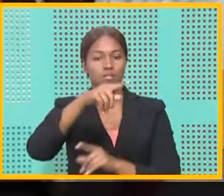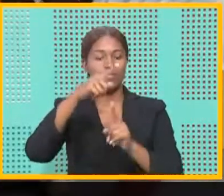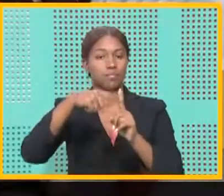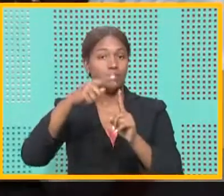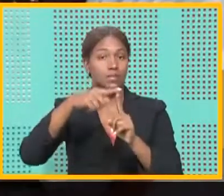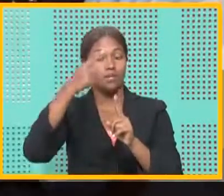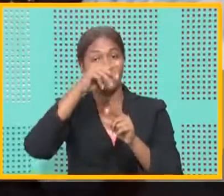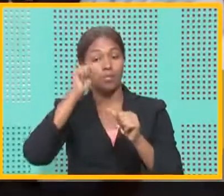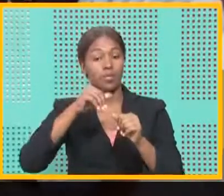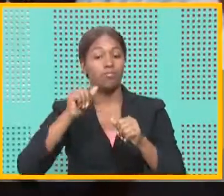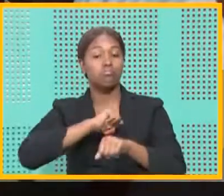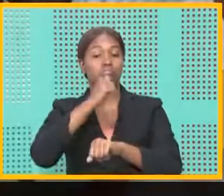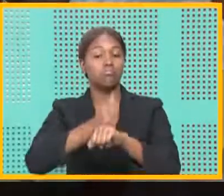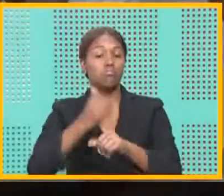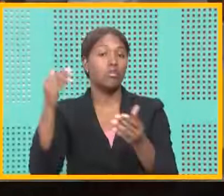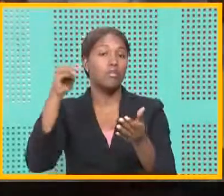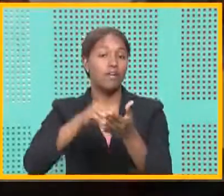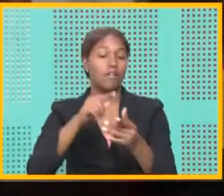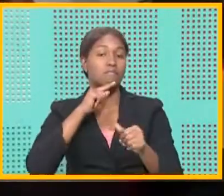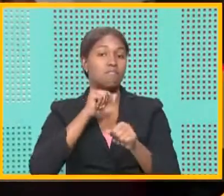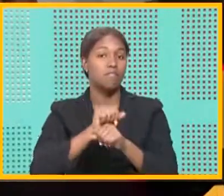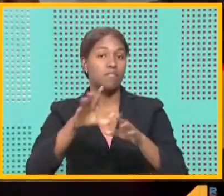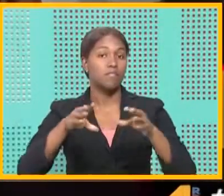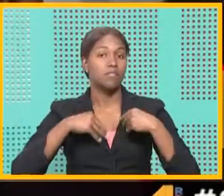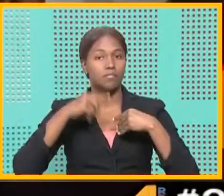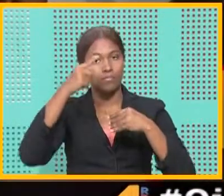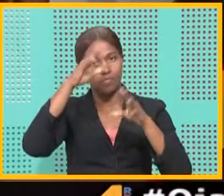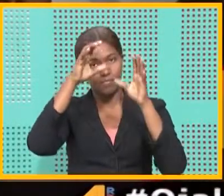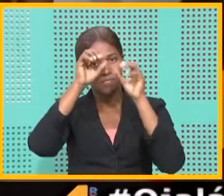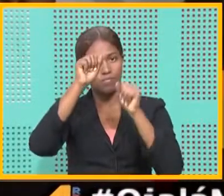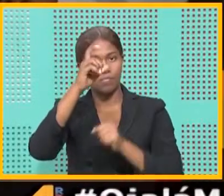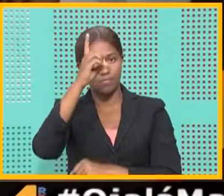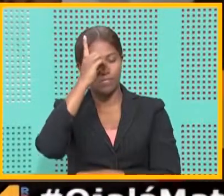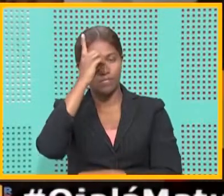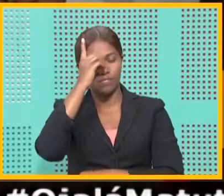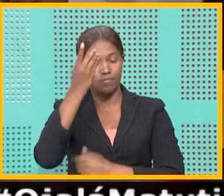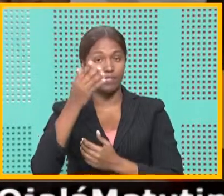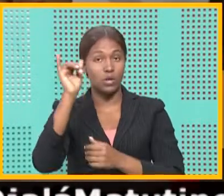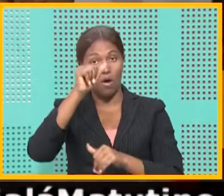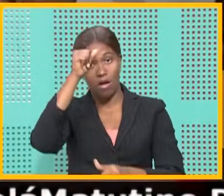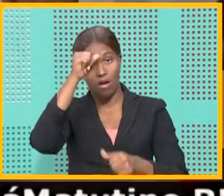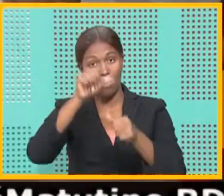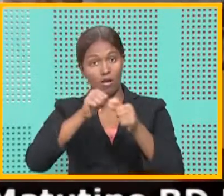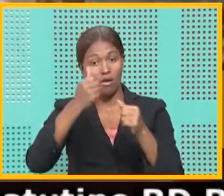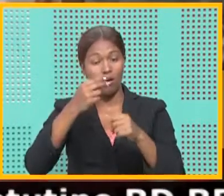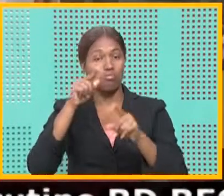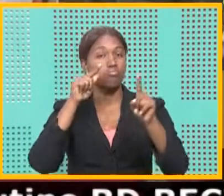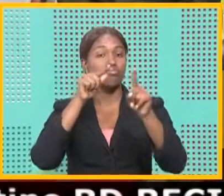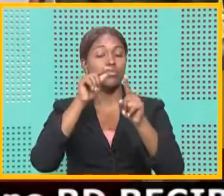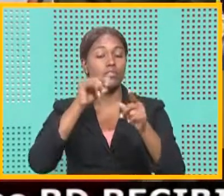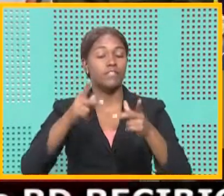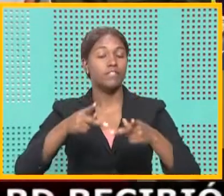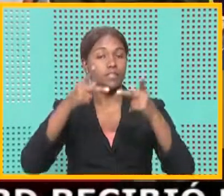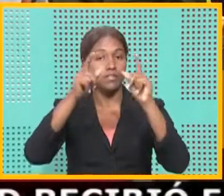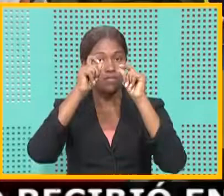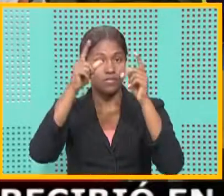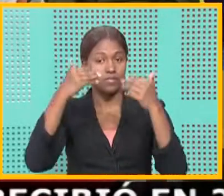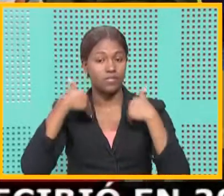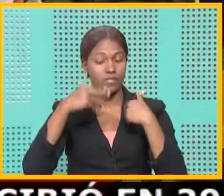para reafirmar los compromisos asumidos por el presidente Danilo Medina. Se recuerda que los objetivos de la Visita